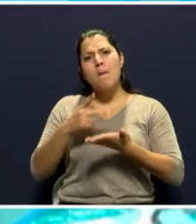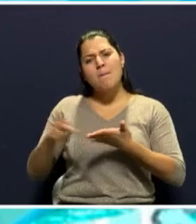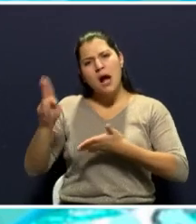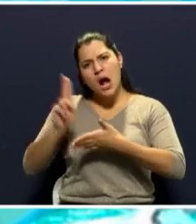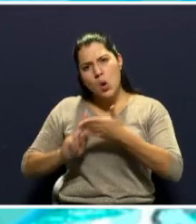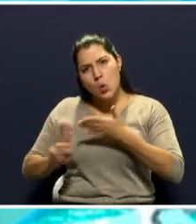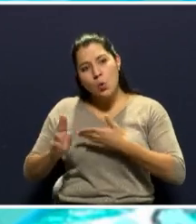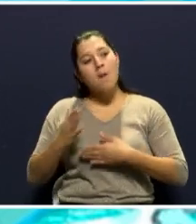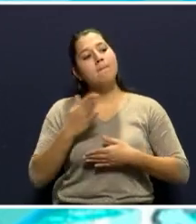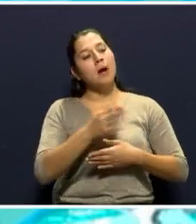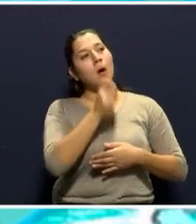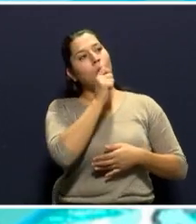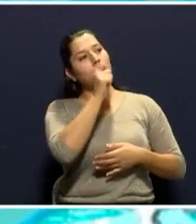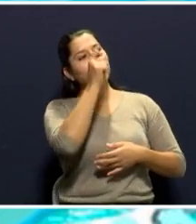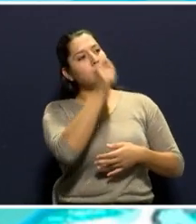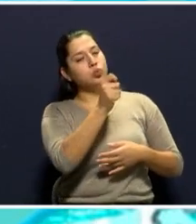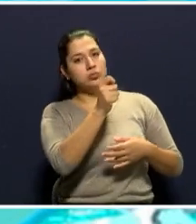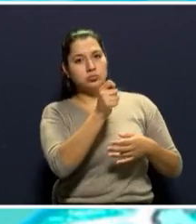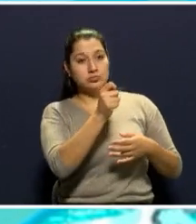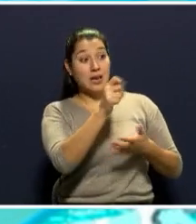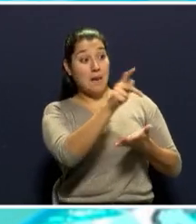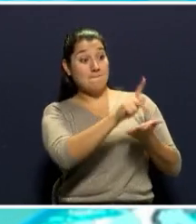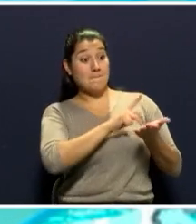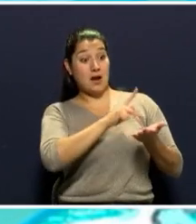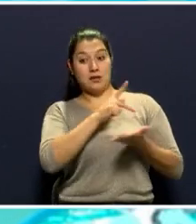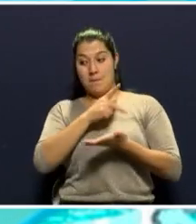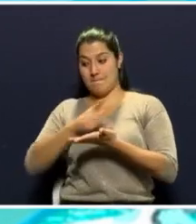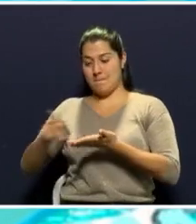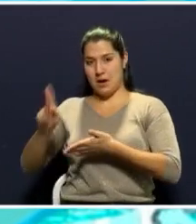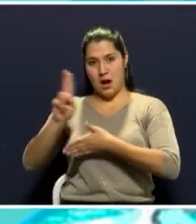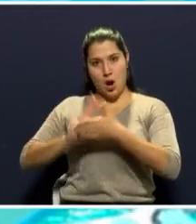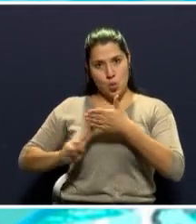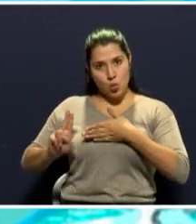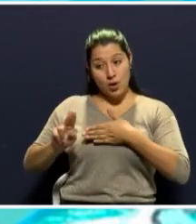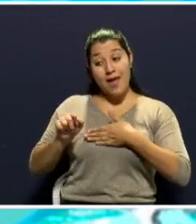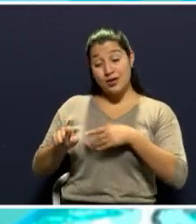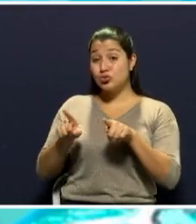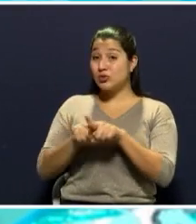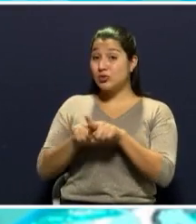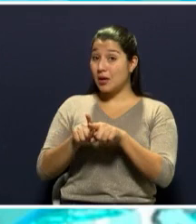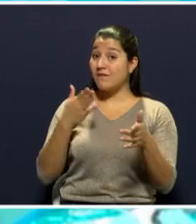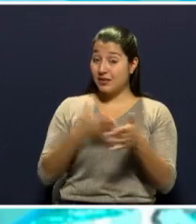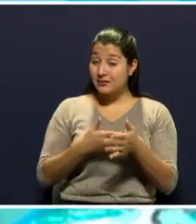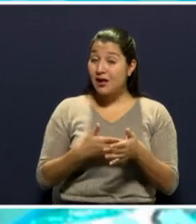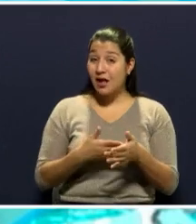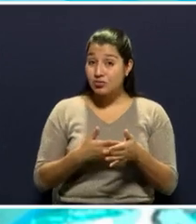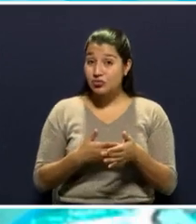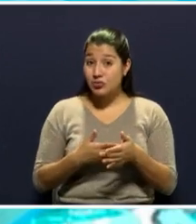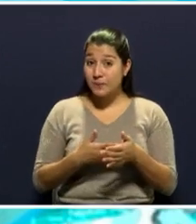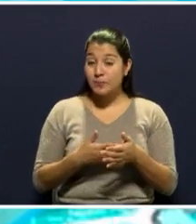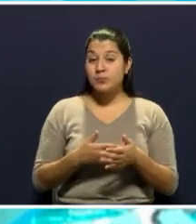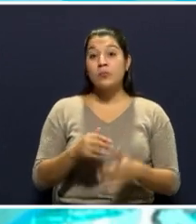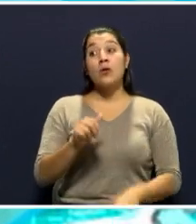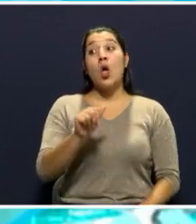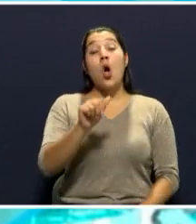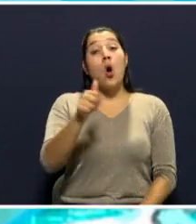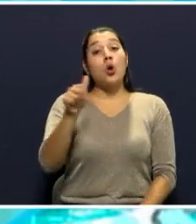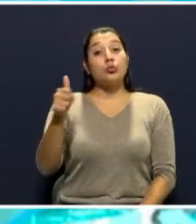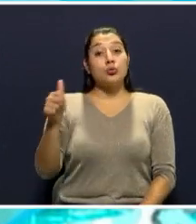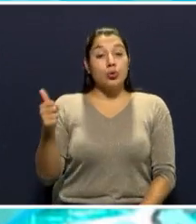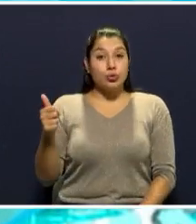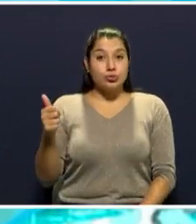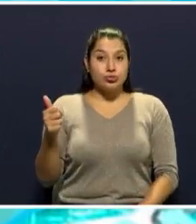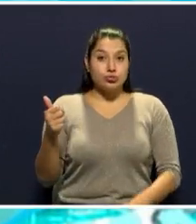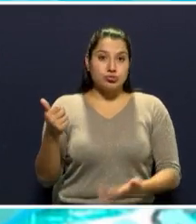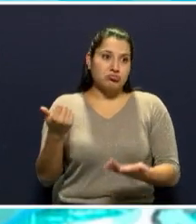utilizan para pagar sus matrículas y sus cursos, ¿verdad? Ellos también se ven afectados. Otros que lo utilizan y